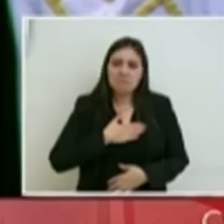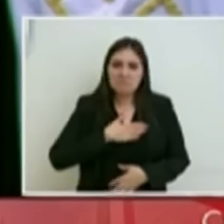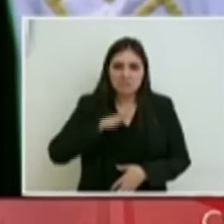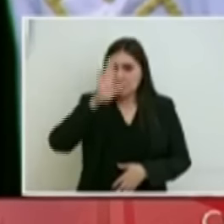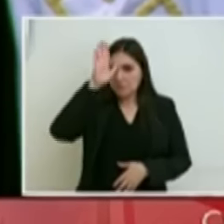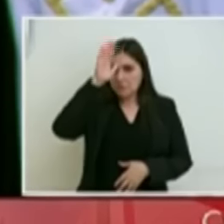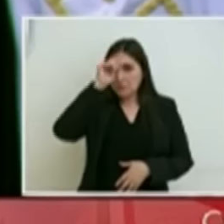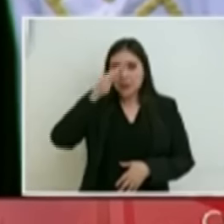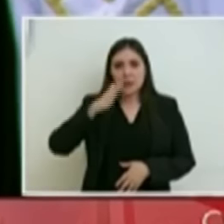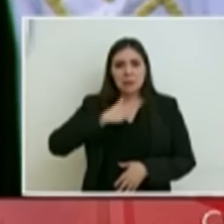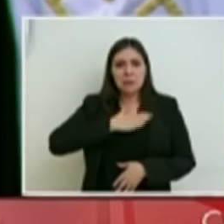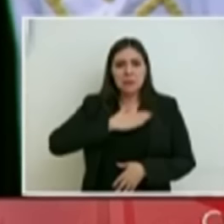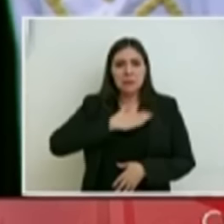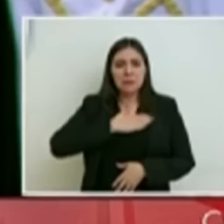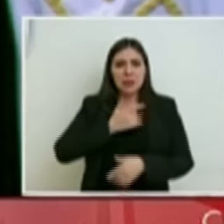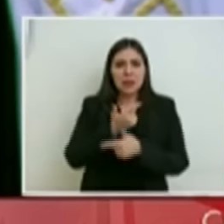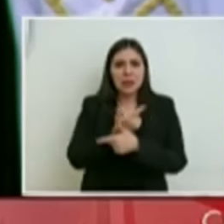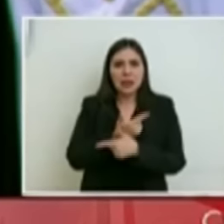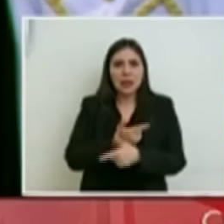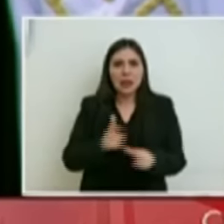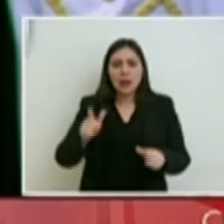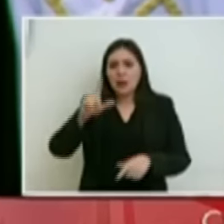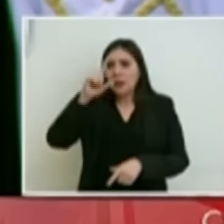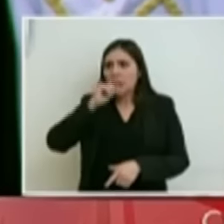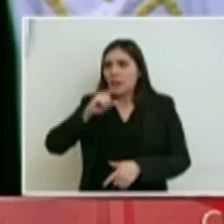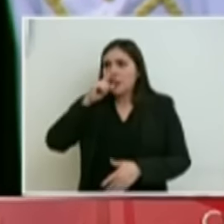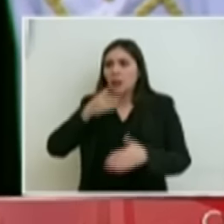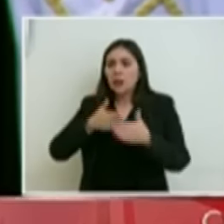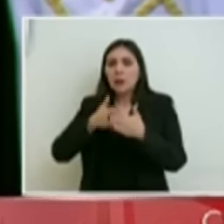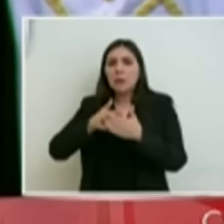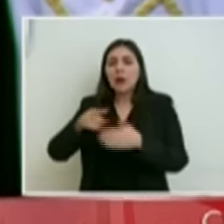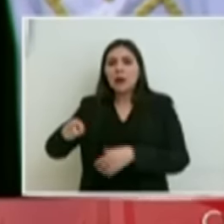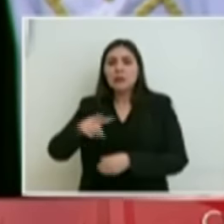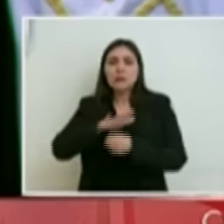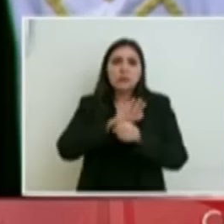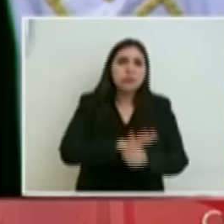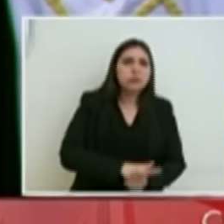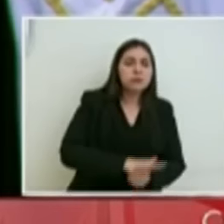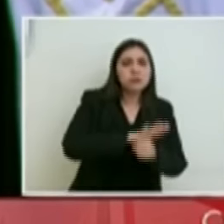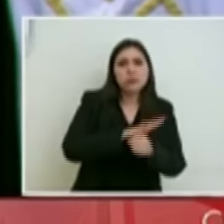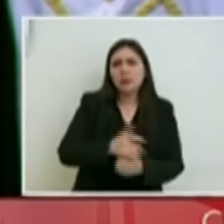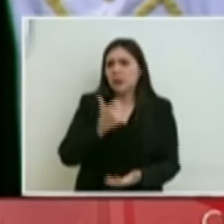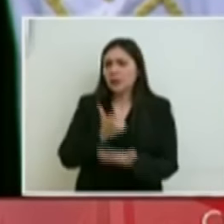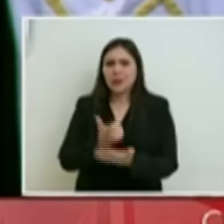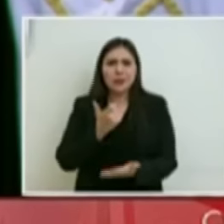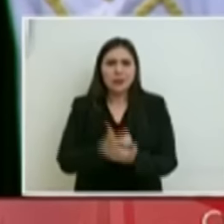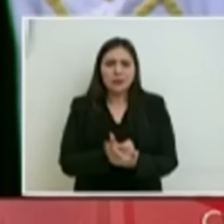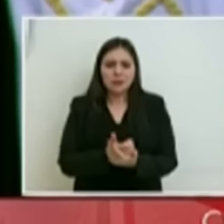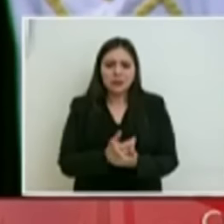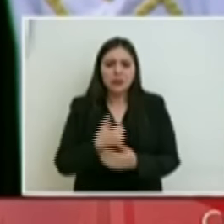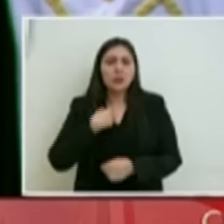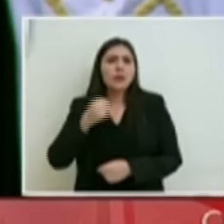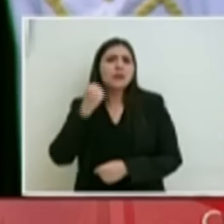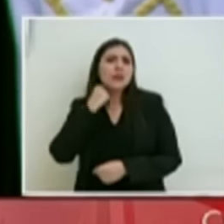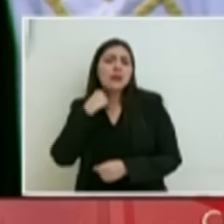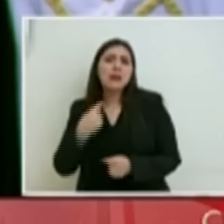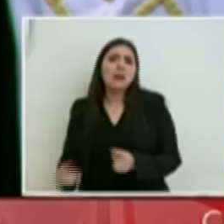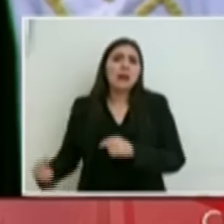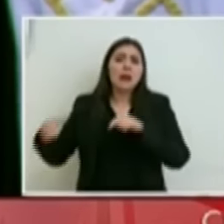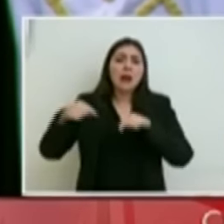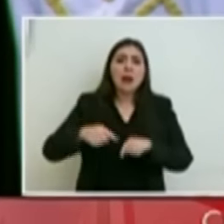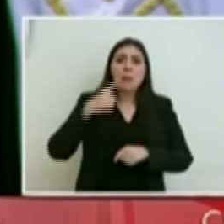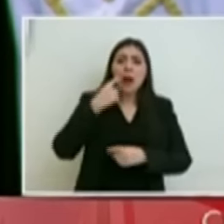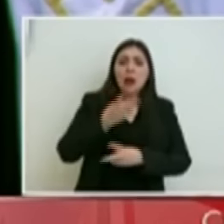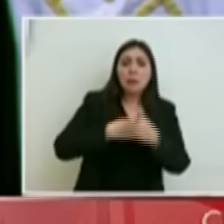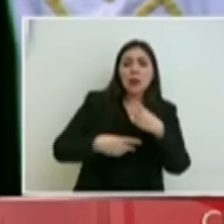restringir mi libertad por amenazas ni presiones. No vine al Senado a buscar beneficios personales ni